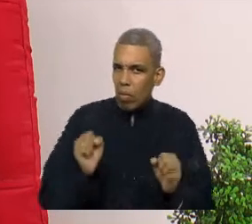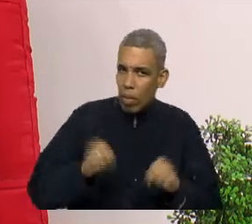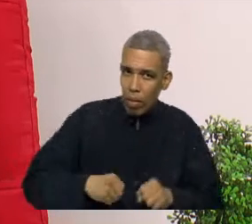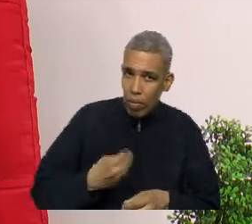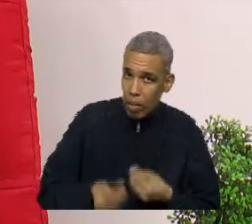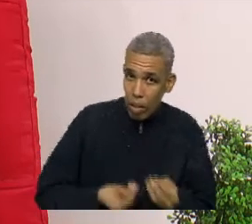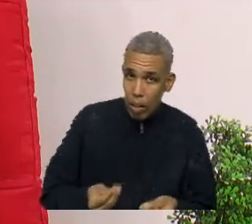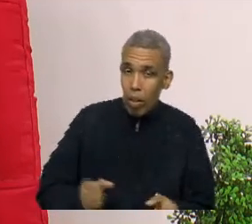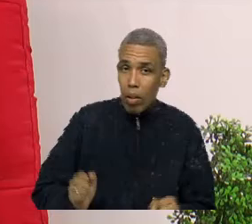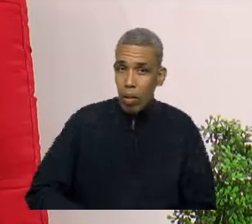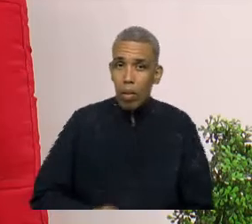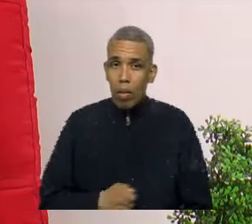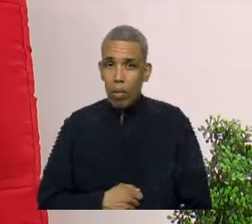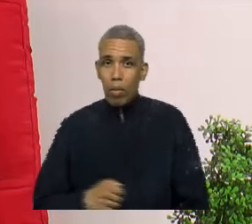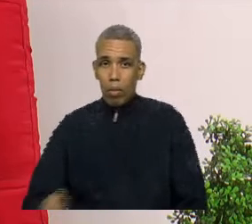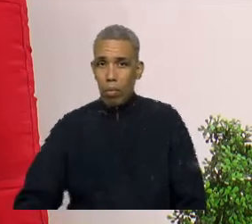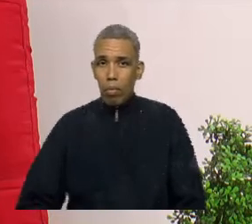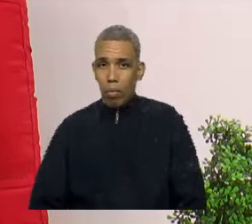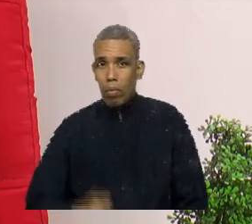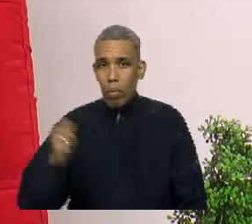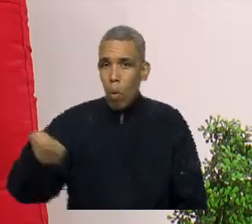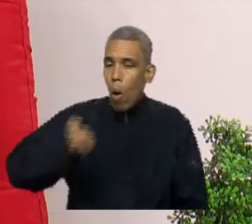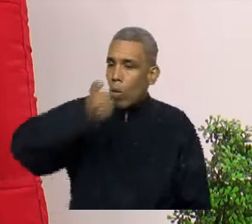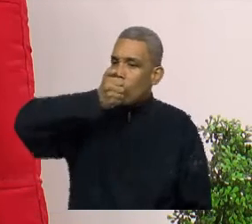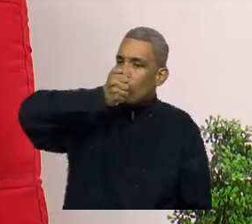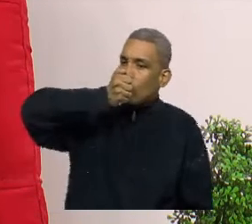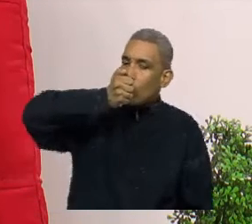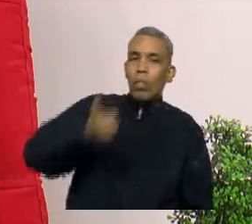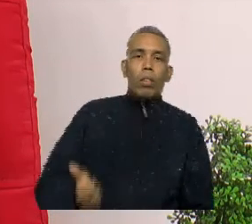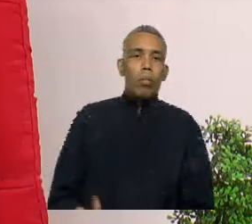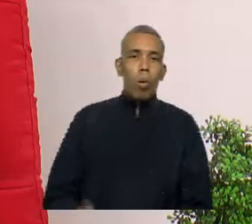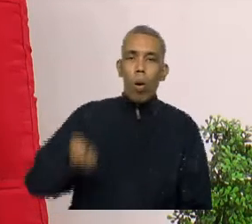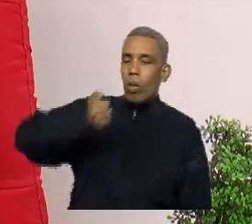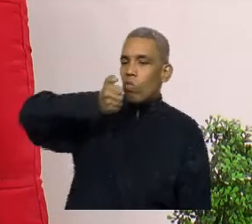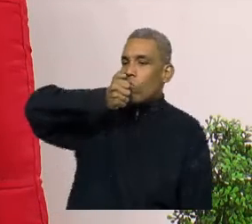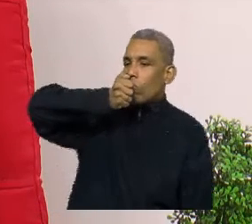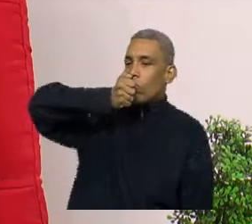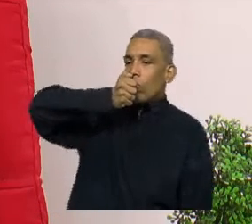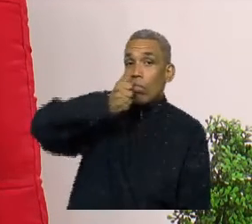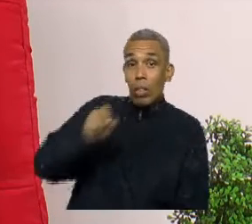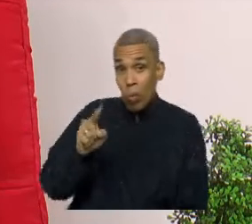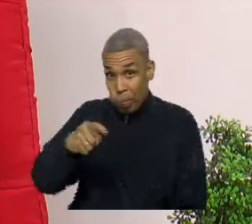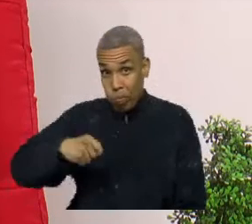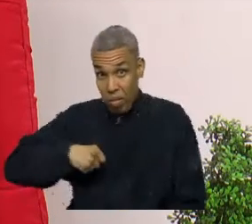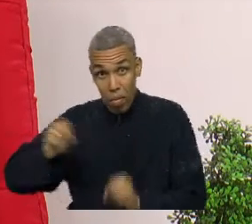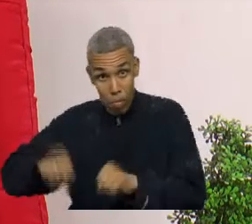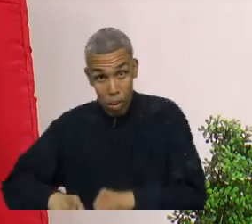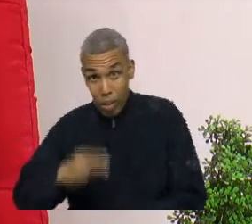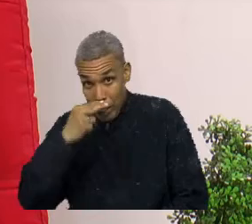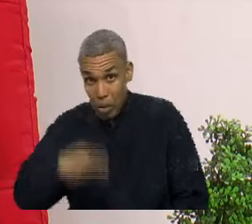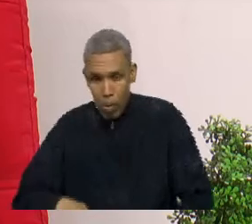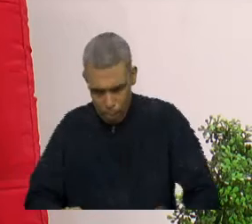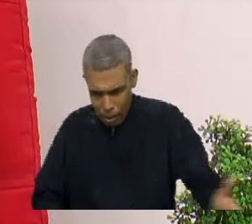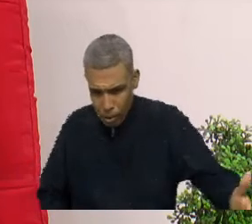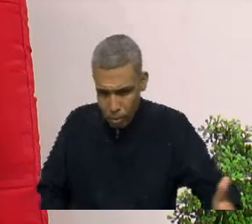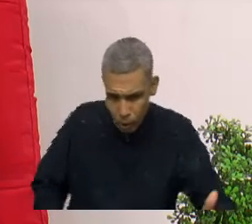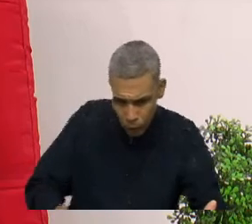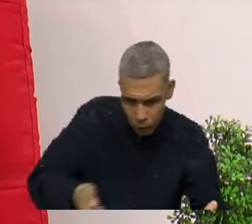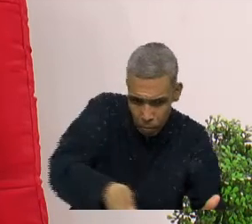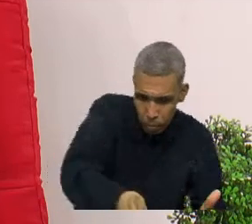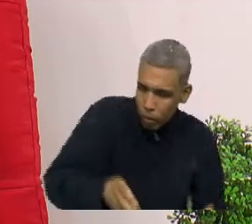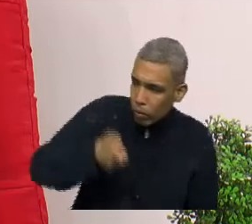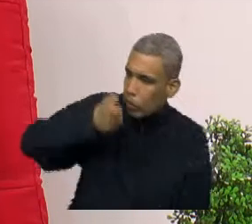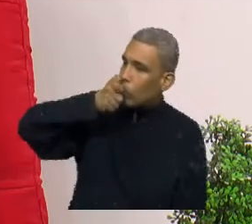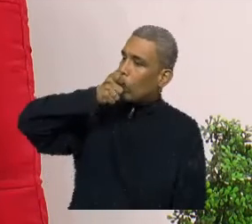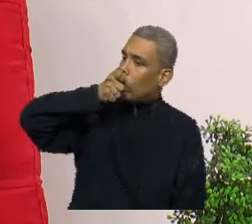tenga miedo, use los inhaladores. Entonces estamos hablando de la posible etiología y qué es lo que se sucede. En la medida